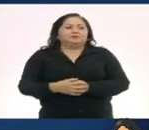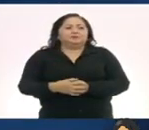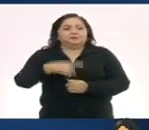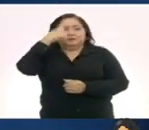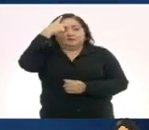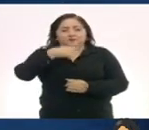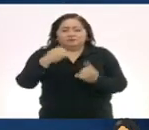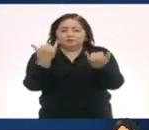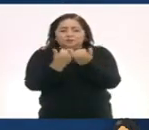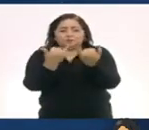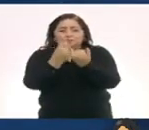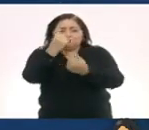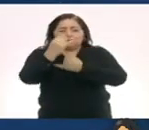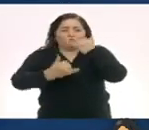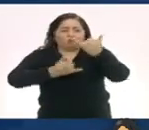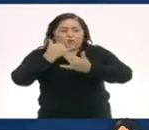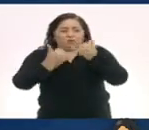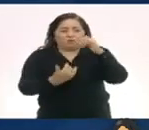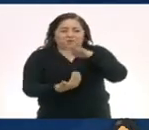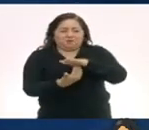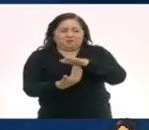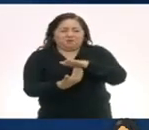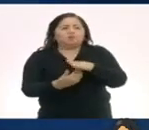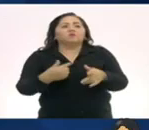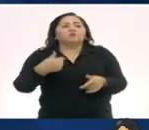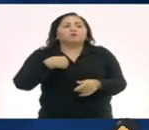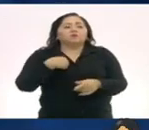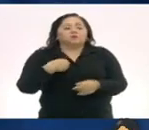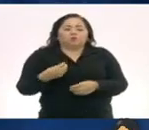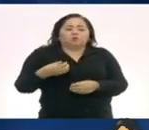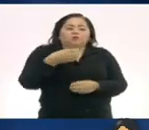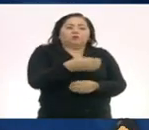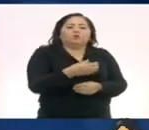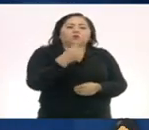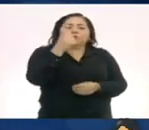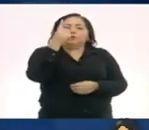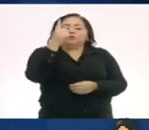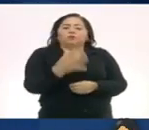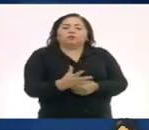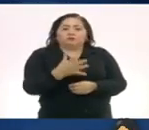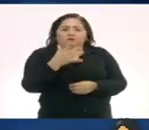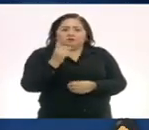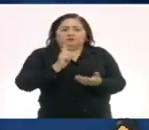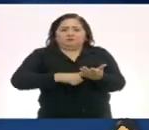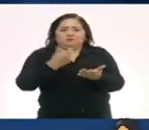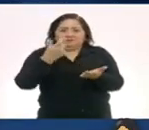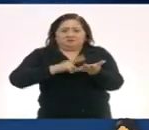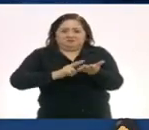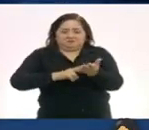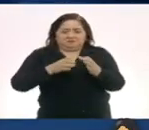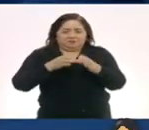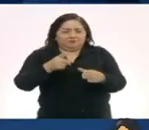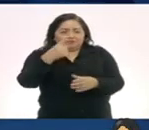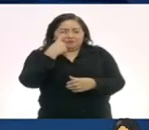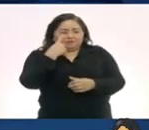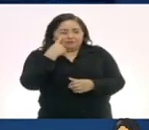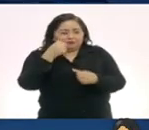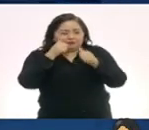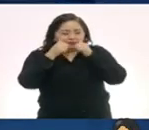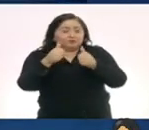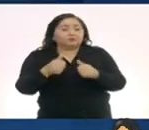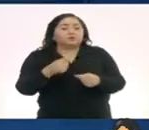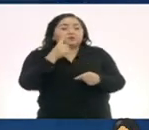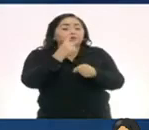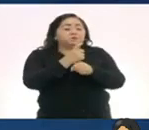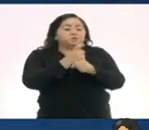Para comparar un juego de mesa, yo aporté 1/5 del total del precio. Pongan atención. El